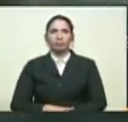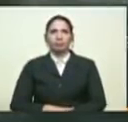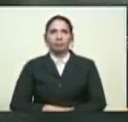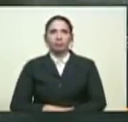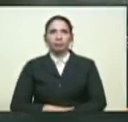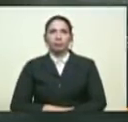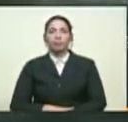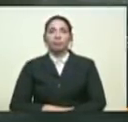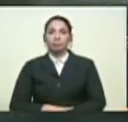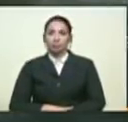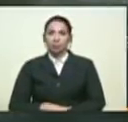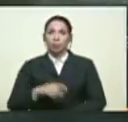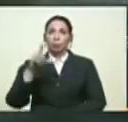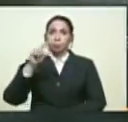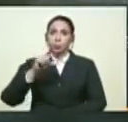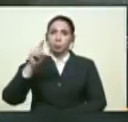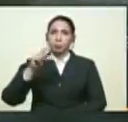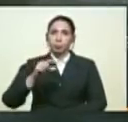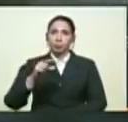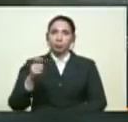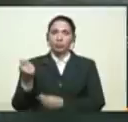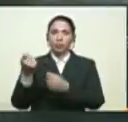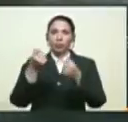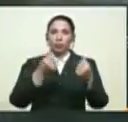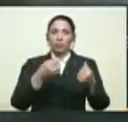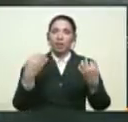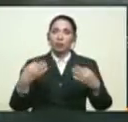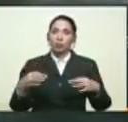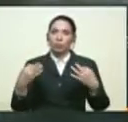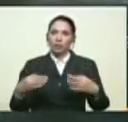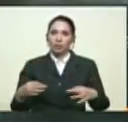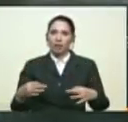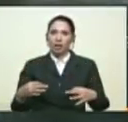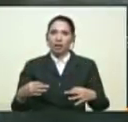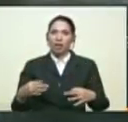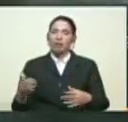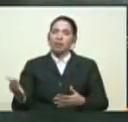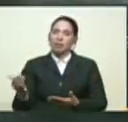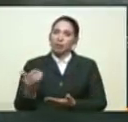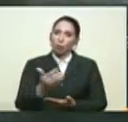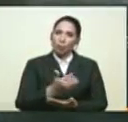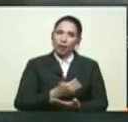Regularizar la economía, normalizarla, recuperarla.